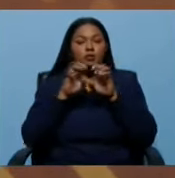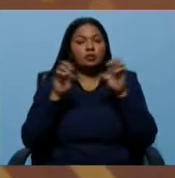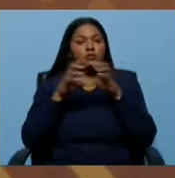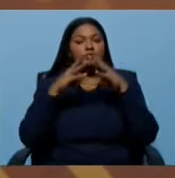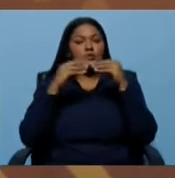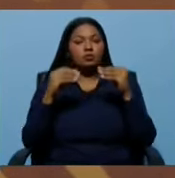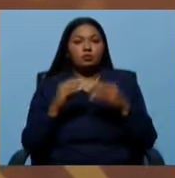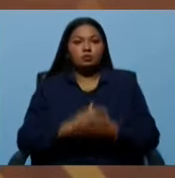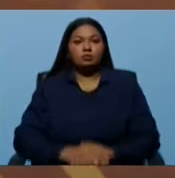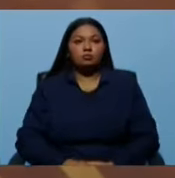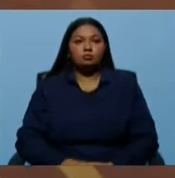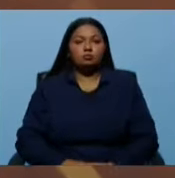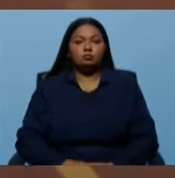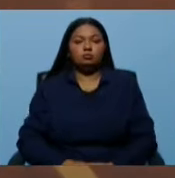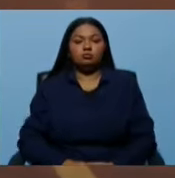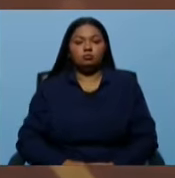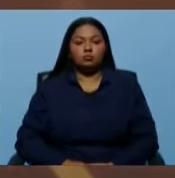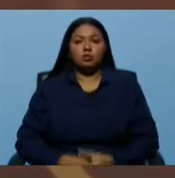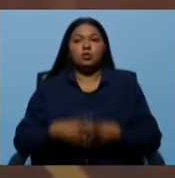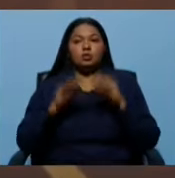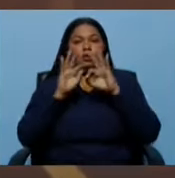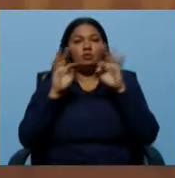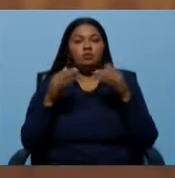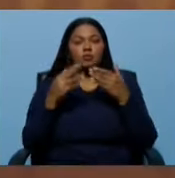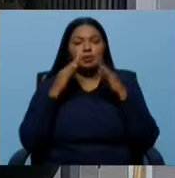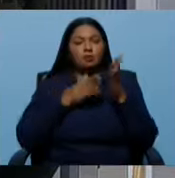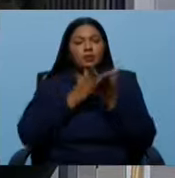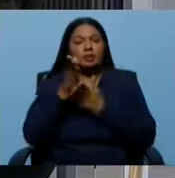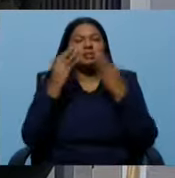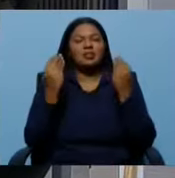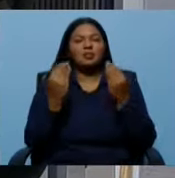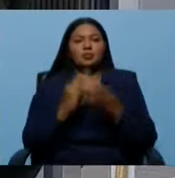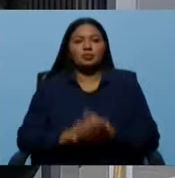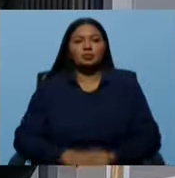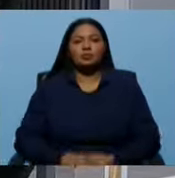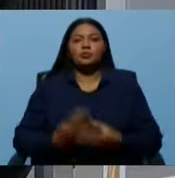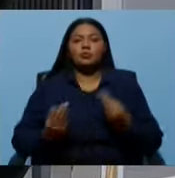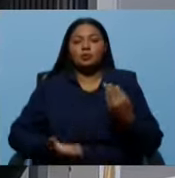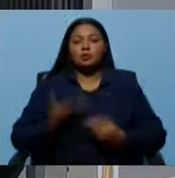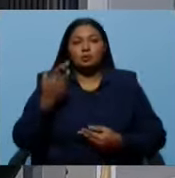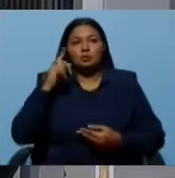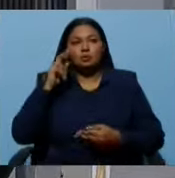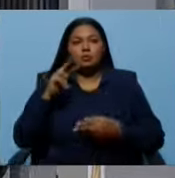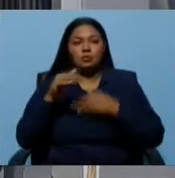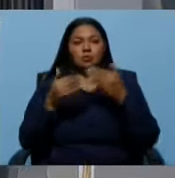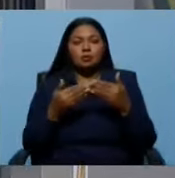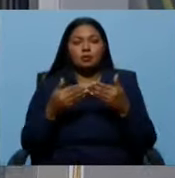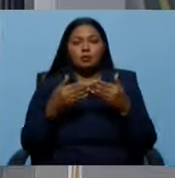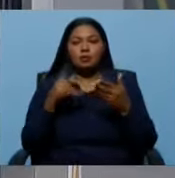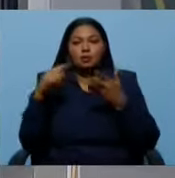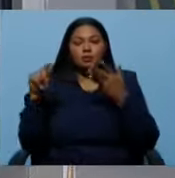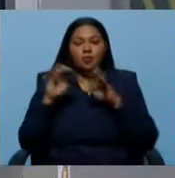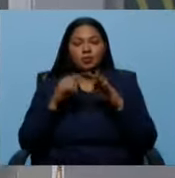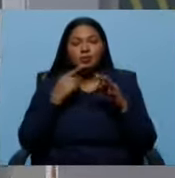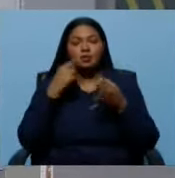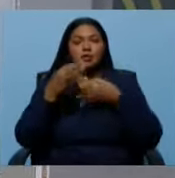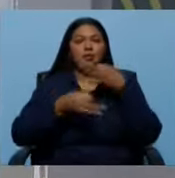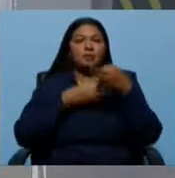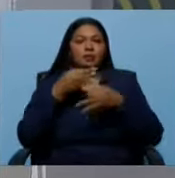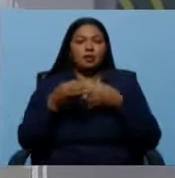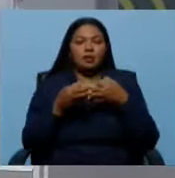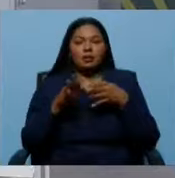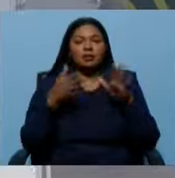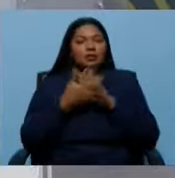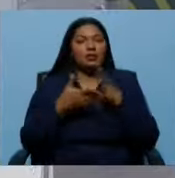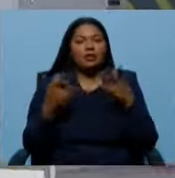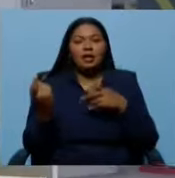allí en una sola materia. ¿Cómo avanza eso? Sí, es muy importante porque tenemos que verlo, y en contexto de lo que ustedes decían al principio, se trata